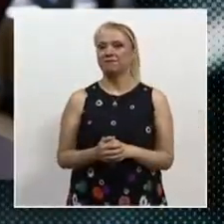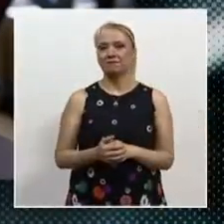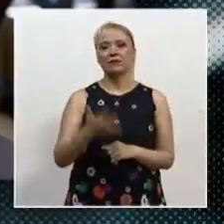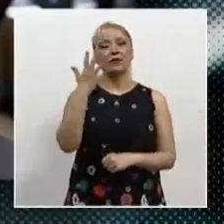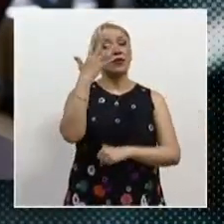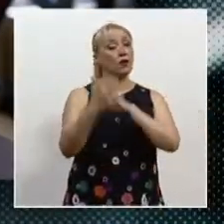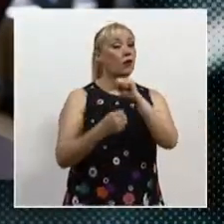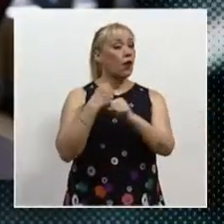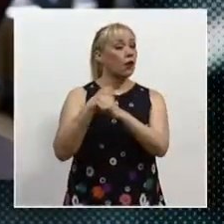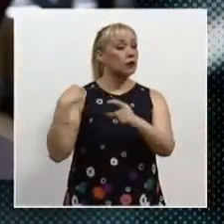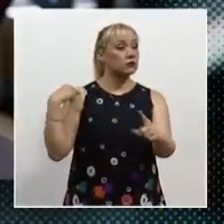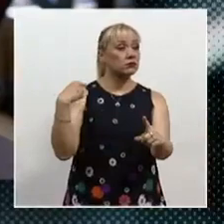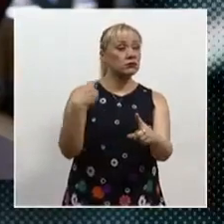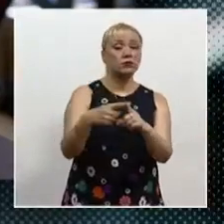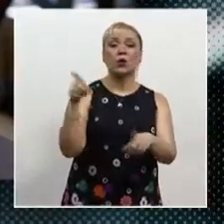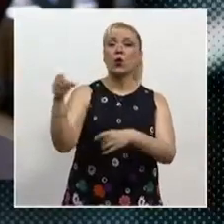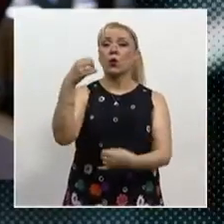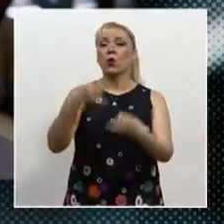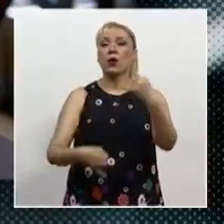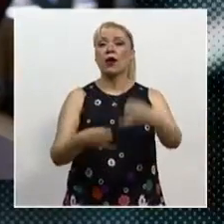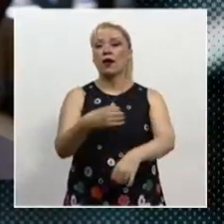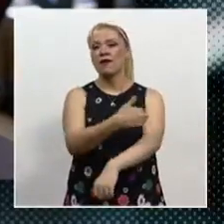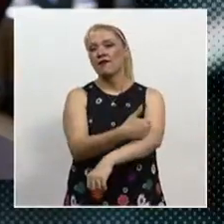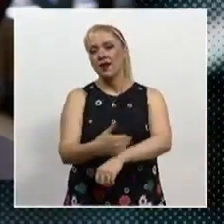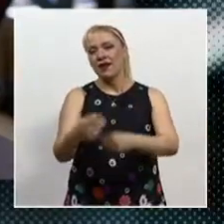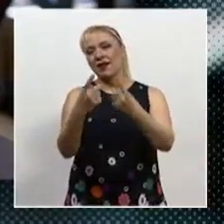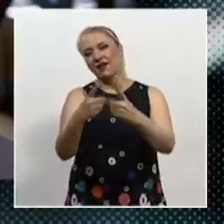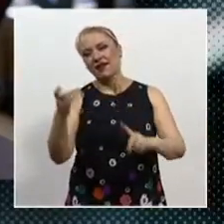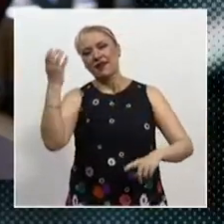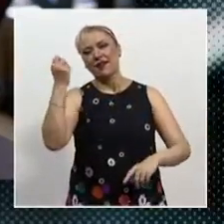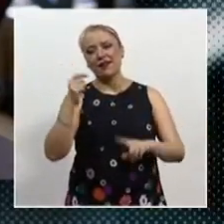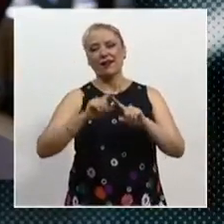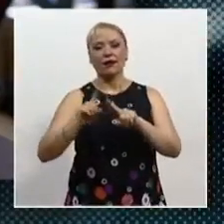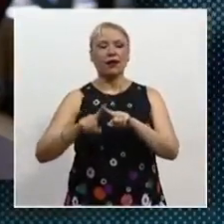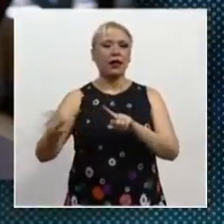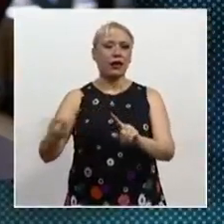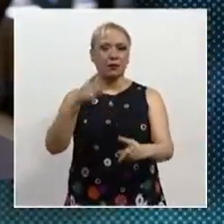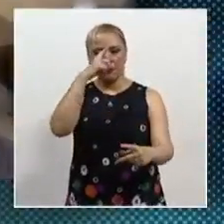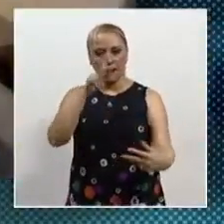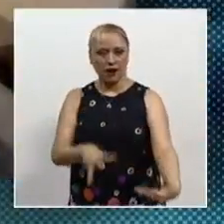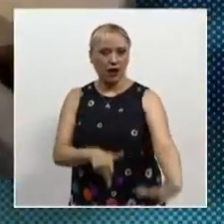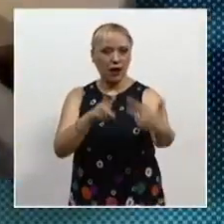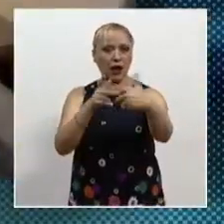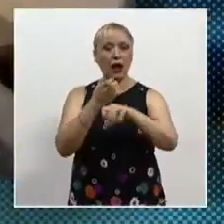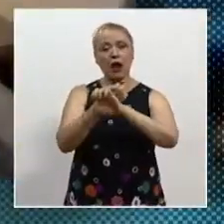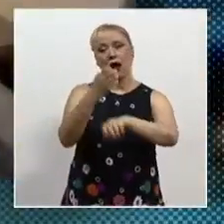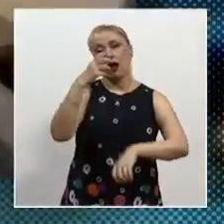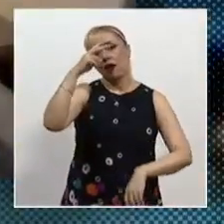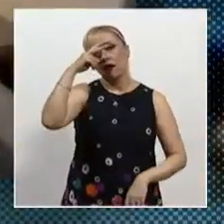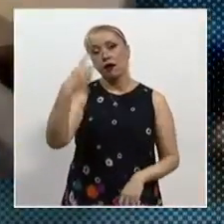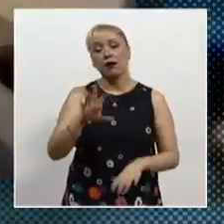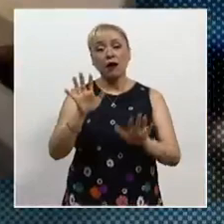de funcionamiento, el Juzgado Familiar en Línea del Poder Judicial del Estado de México ha atendido